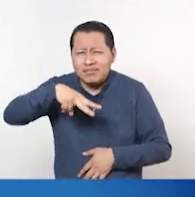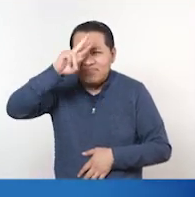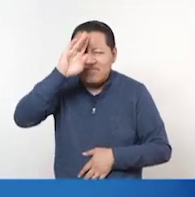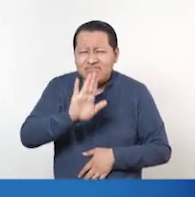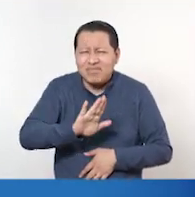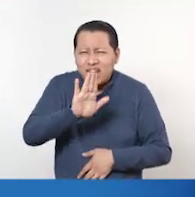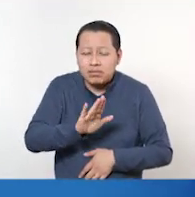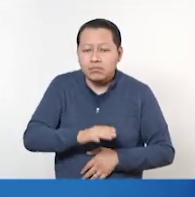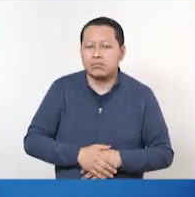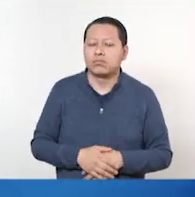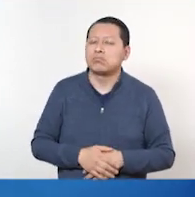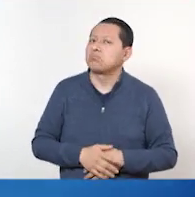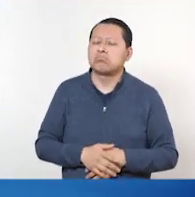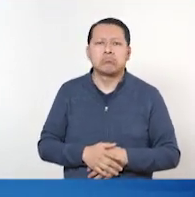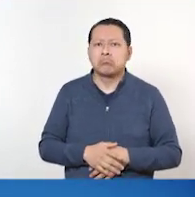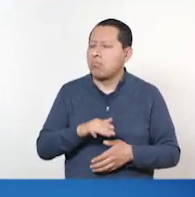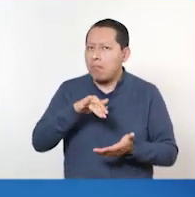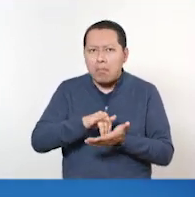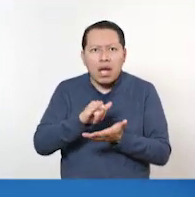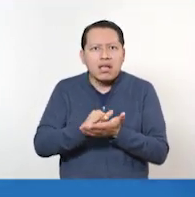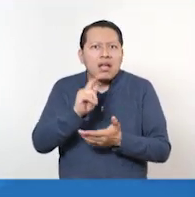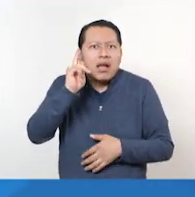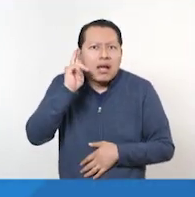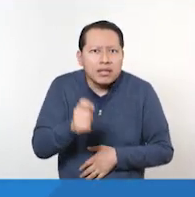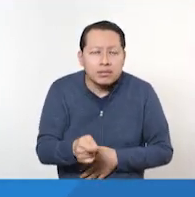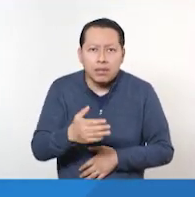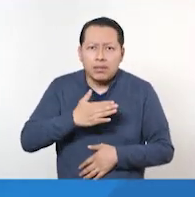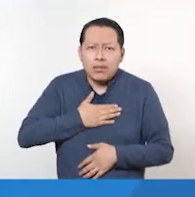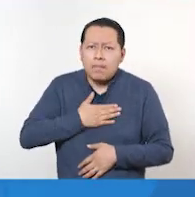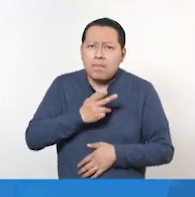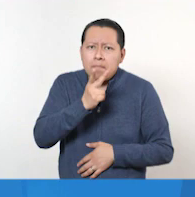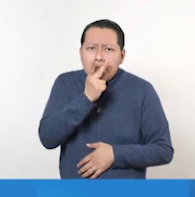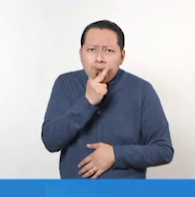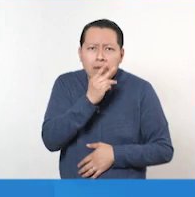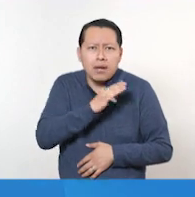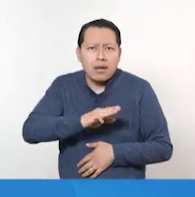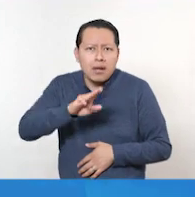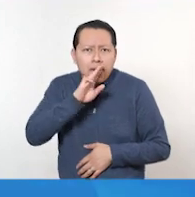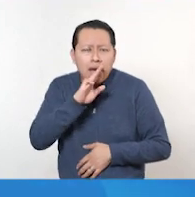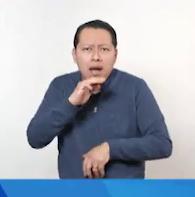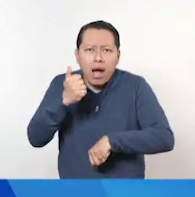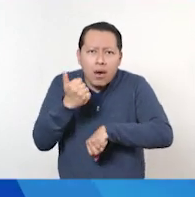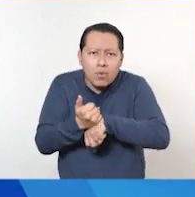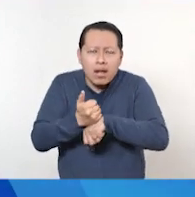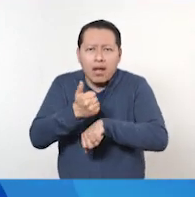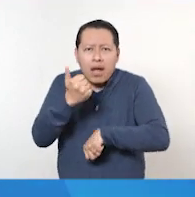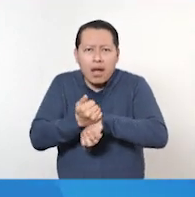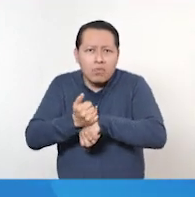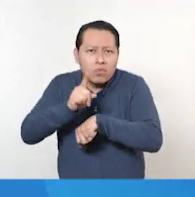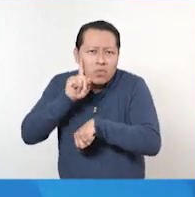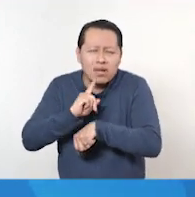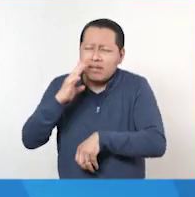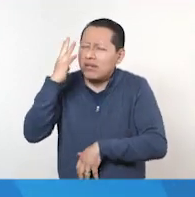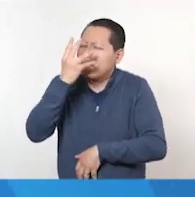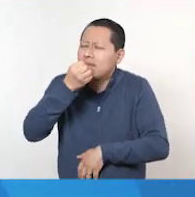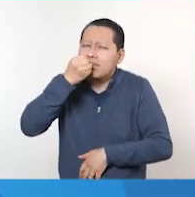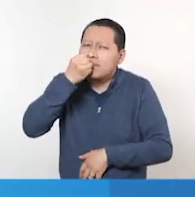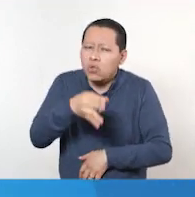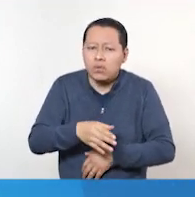ignorantes. Pero la lengua maya, la lengua de nuestros padres, madres y abuelos y abuelas es